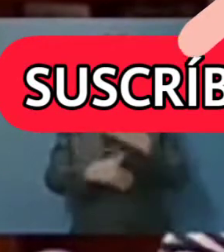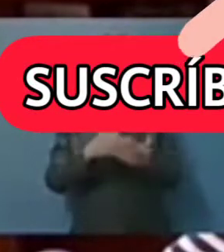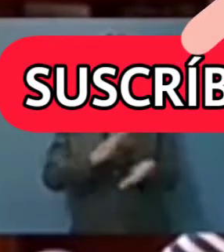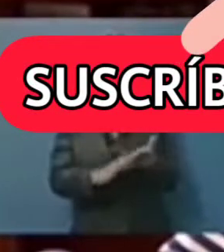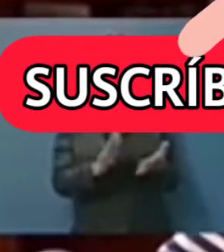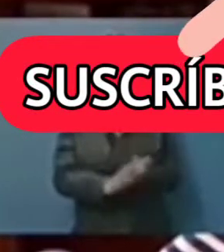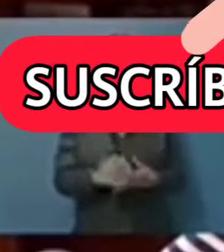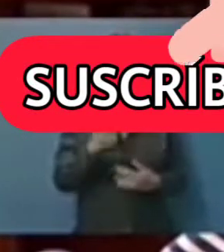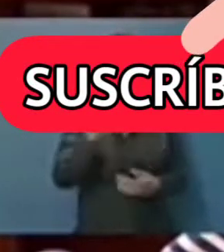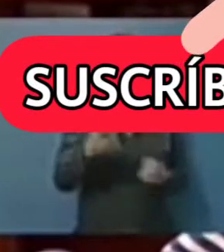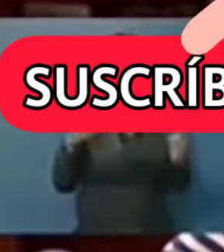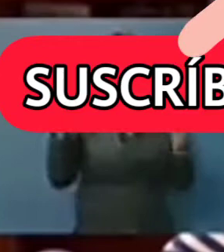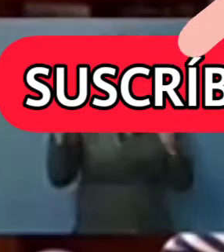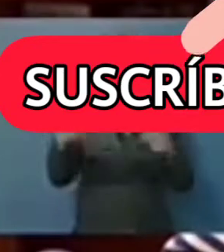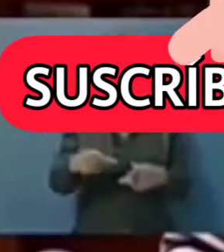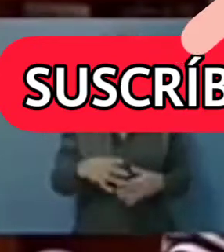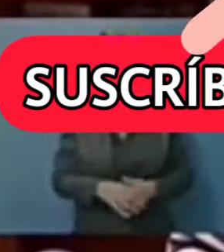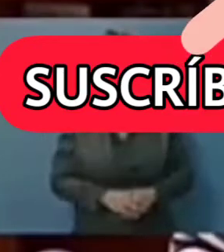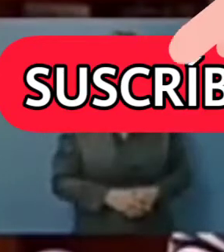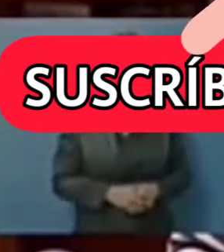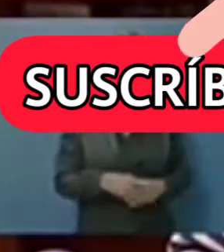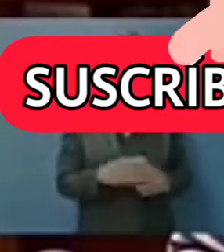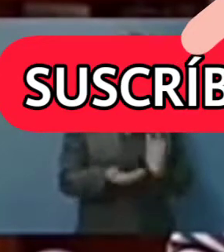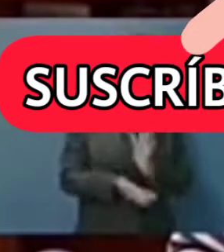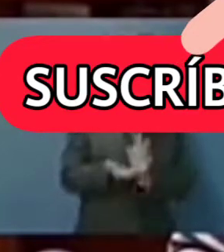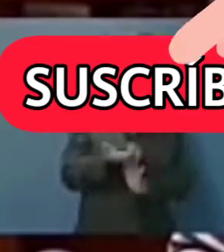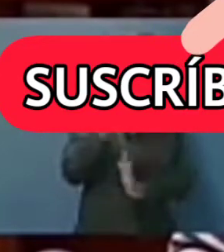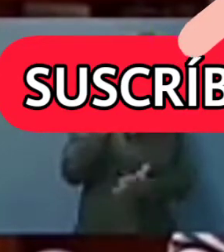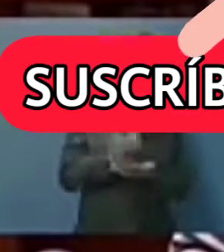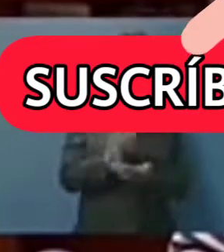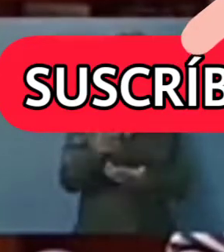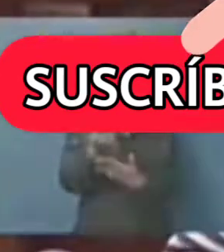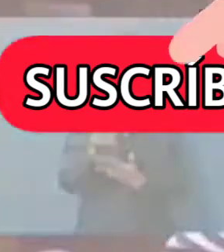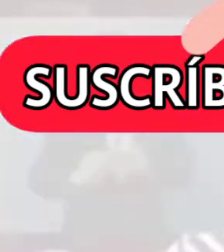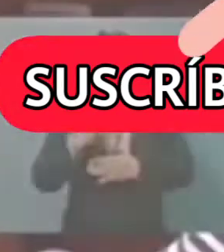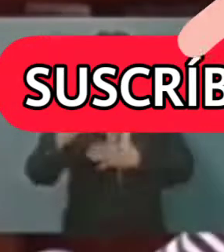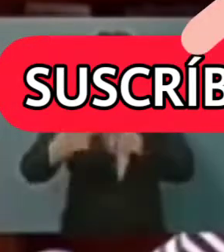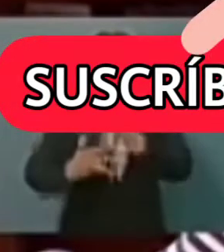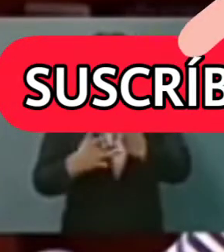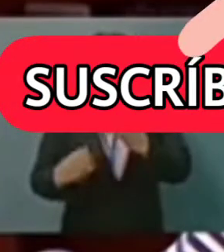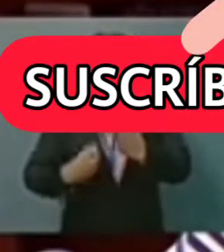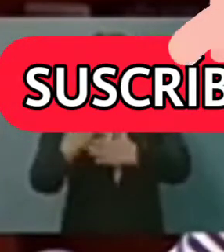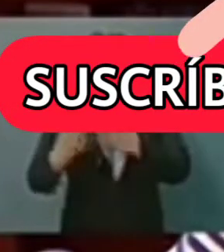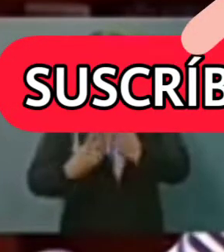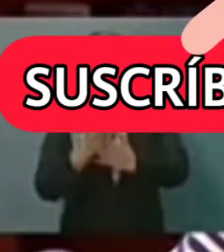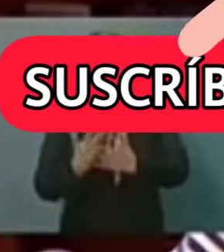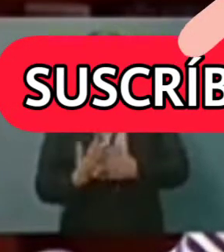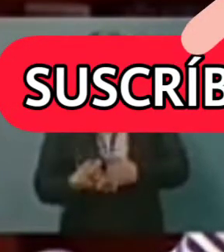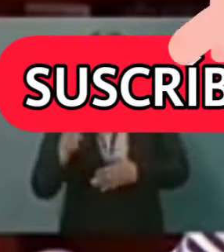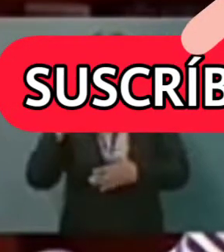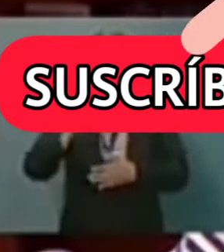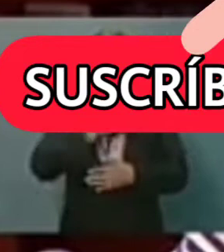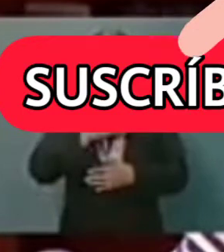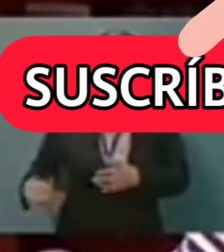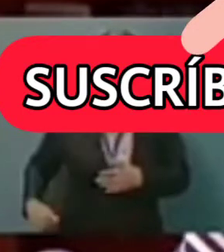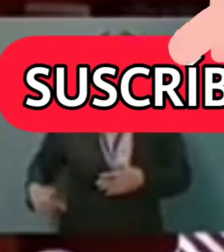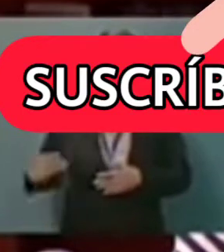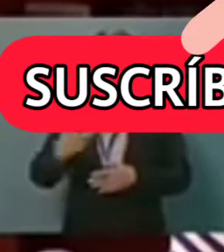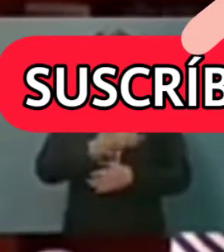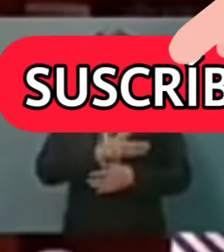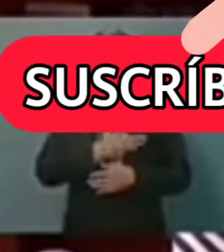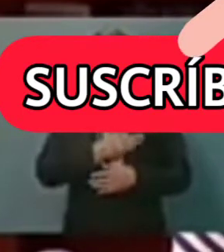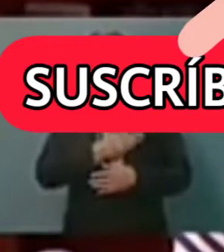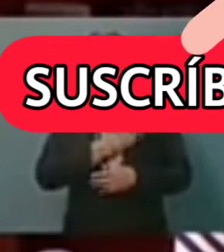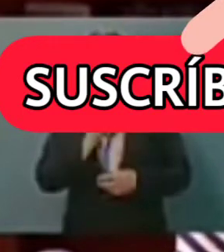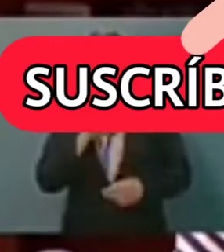al empleo y al crecimiento económico. Por eso, señor presidente, vamos a votar